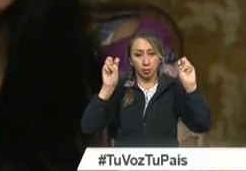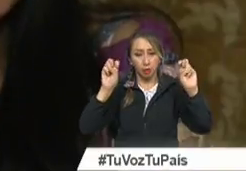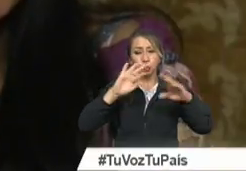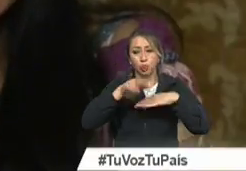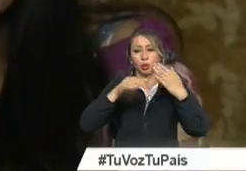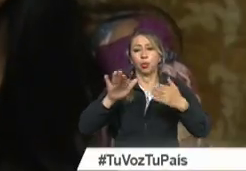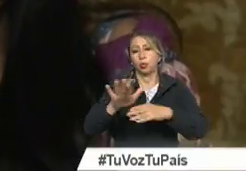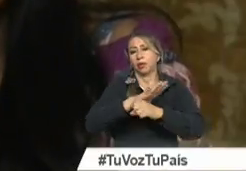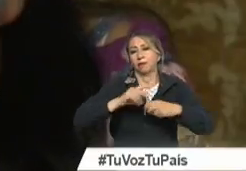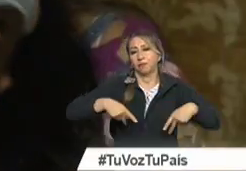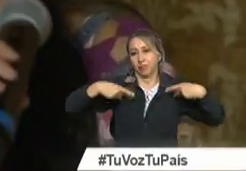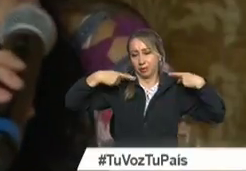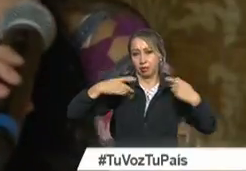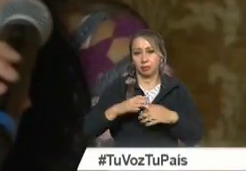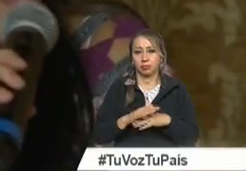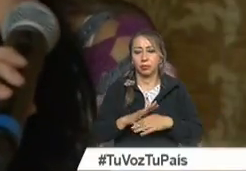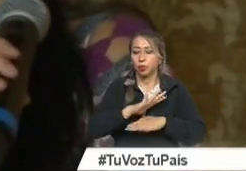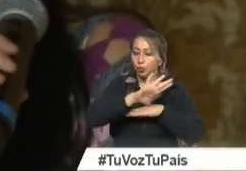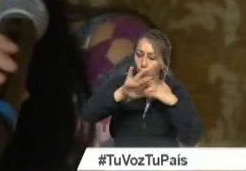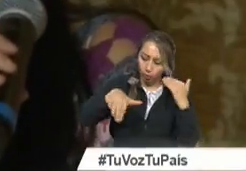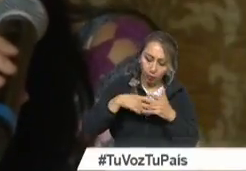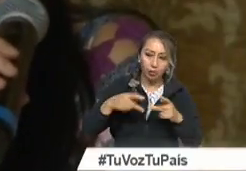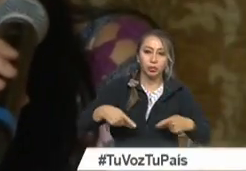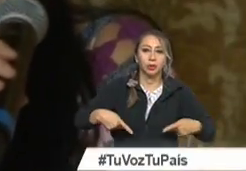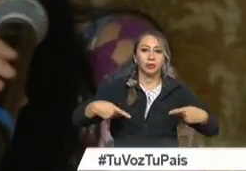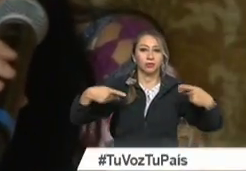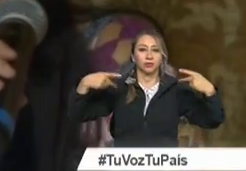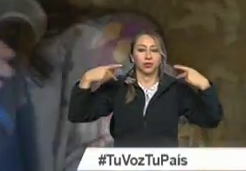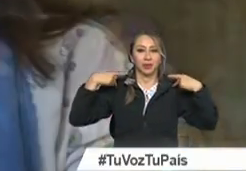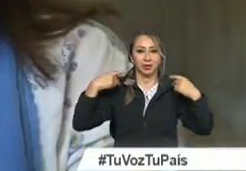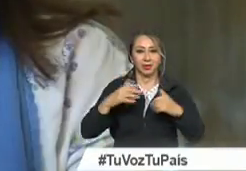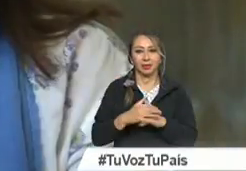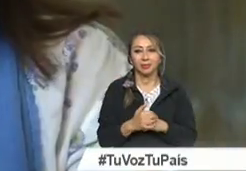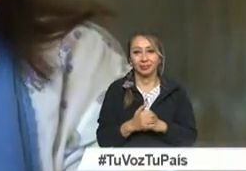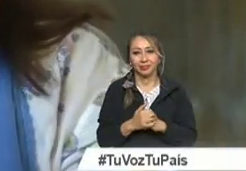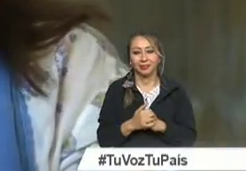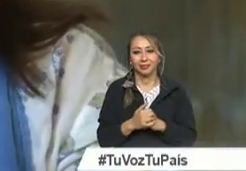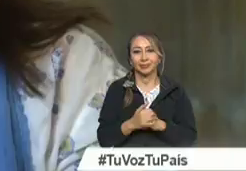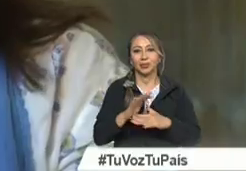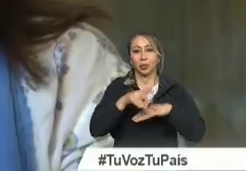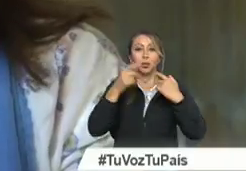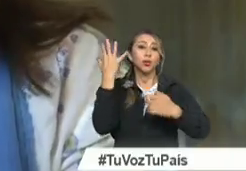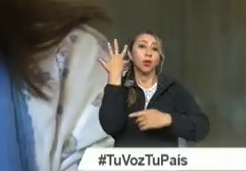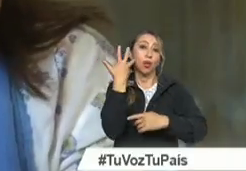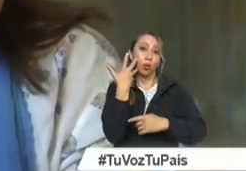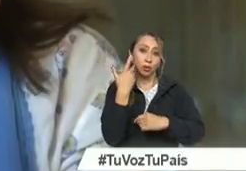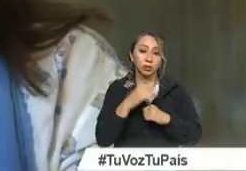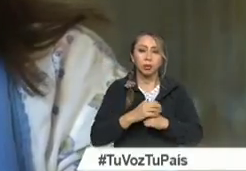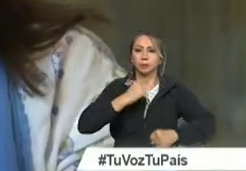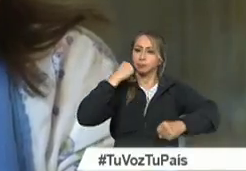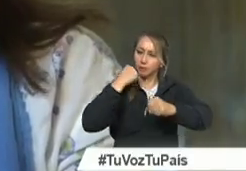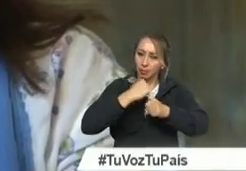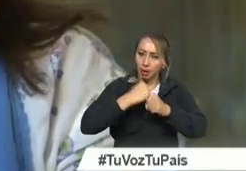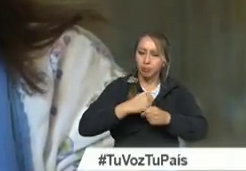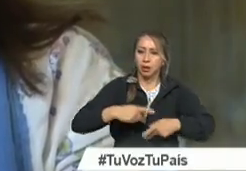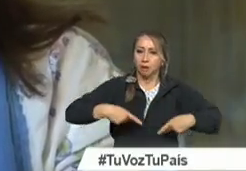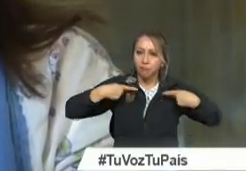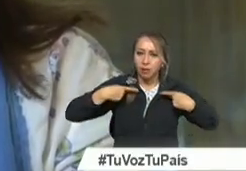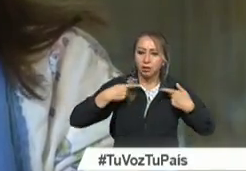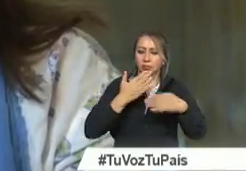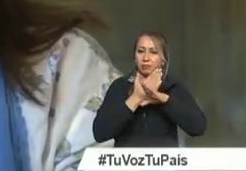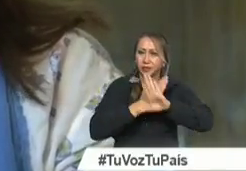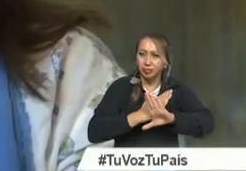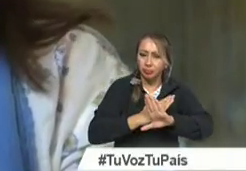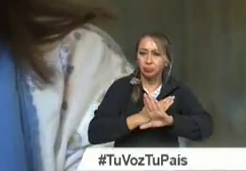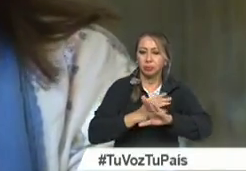rocío toda una vida libre de violencia todos los días trabajamos por una vida libre de violencia para las